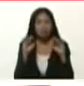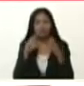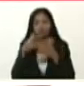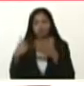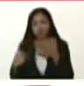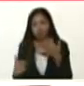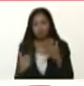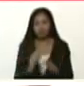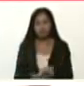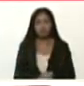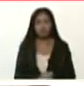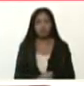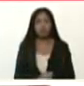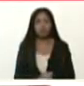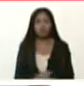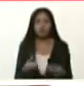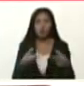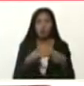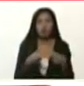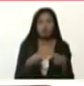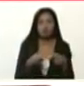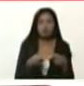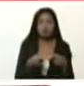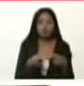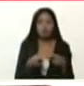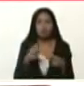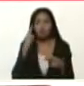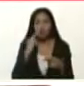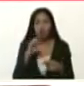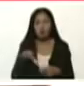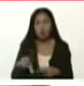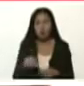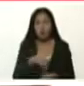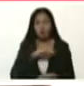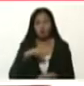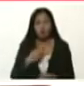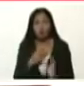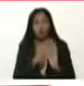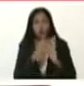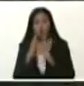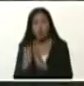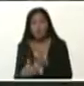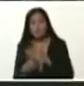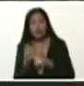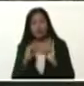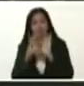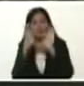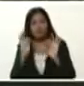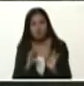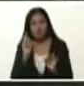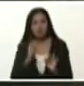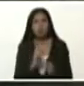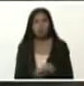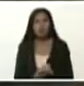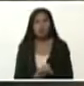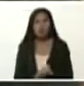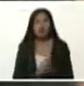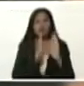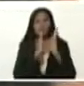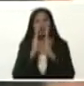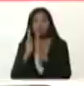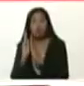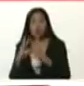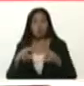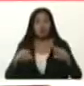etcétera, etcétera, en el arco minero del Orinoco. Hemos estado organizando también la distribución de